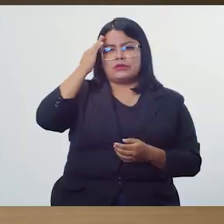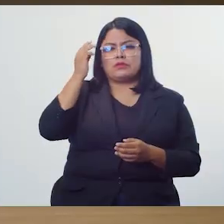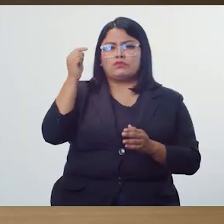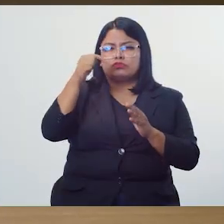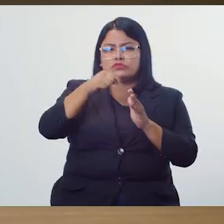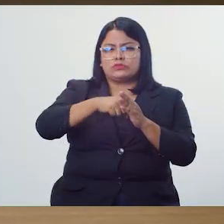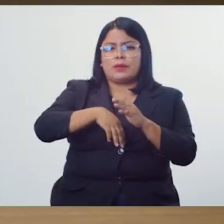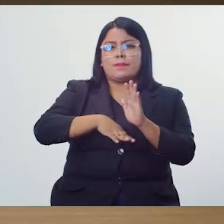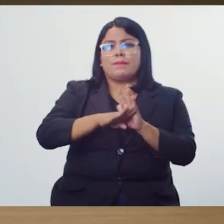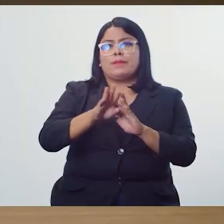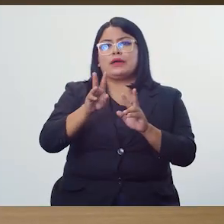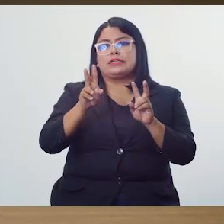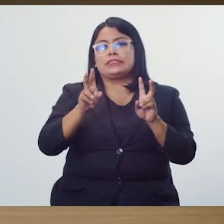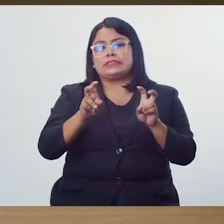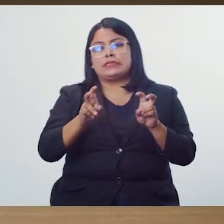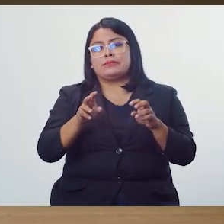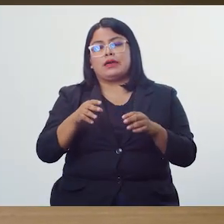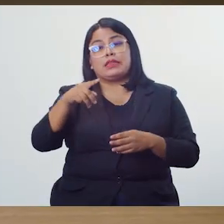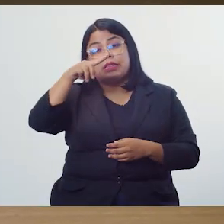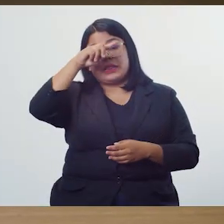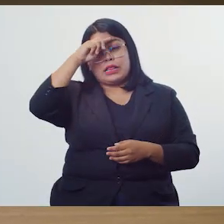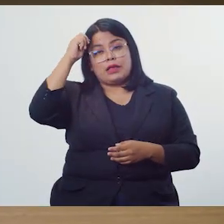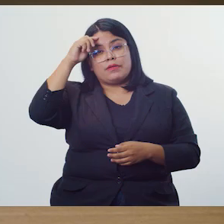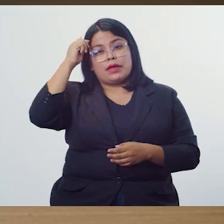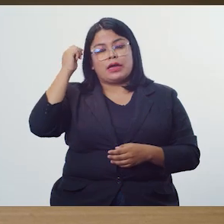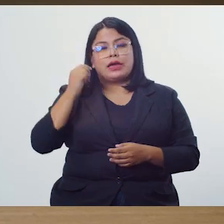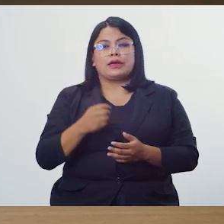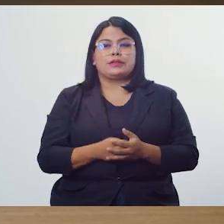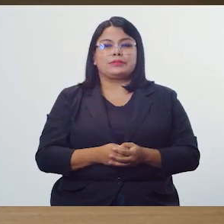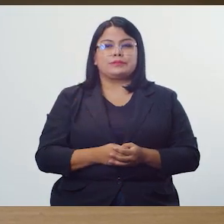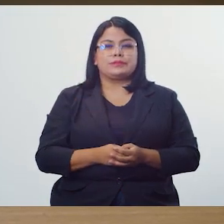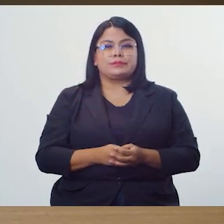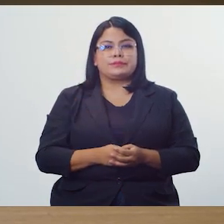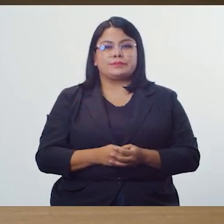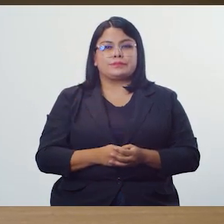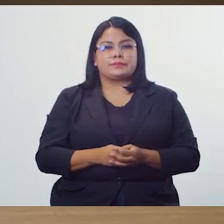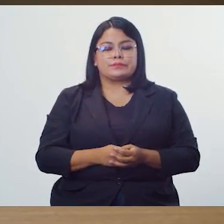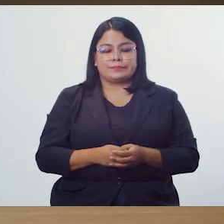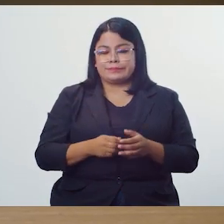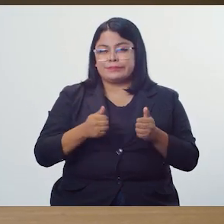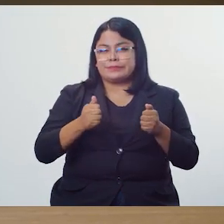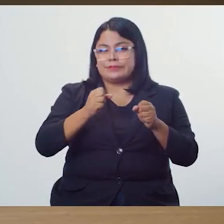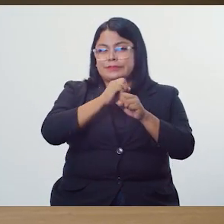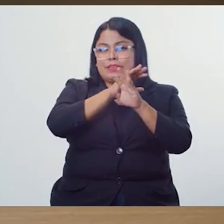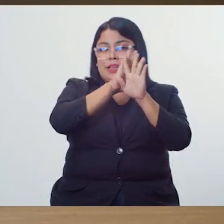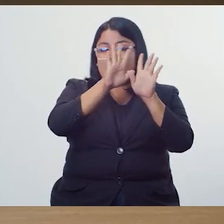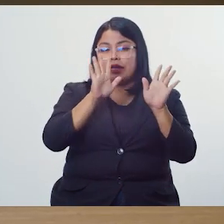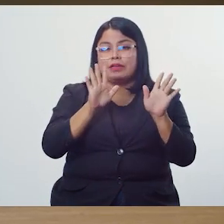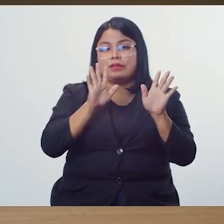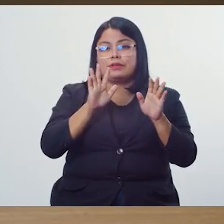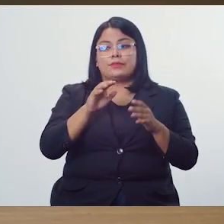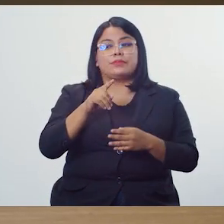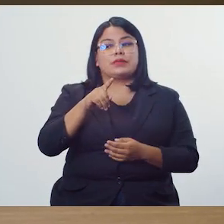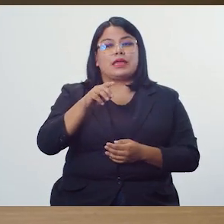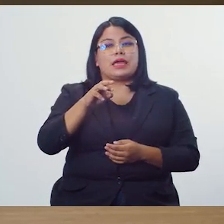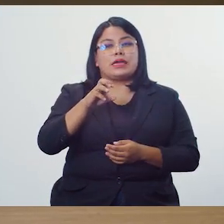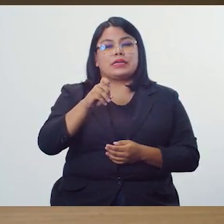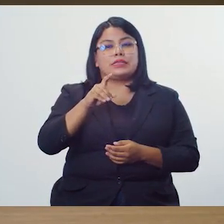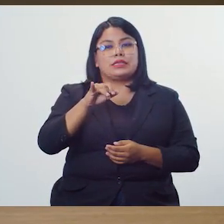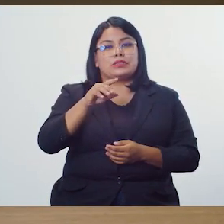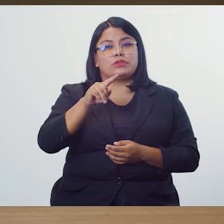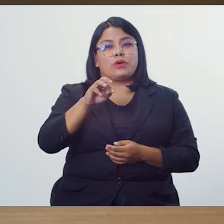puedes profundizar acerca de cómo trabajar estos predictores de lectura. Por supuesto, los predictores de